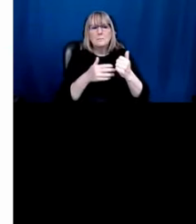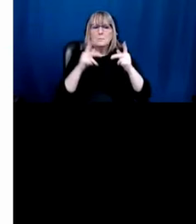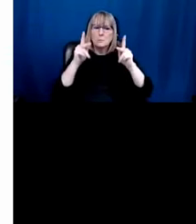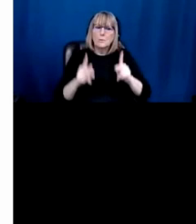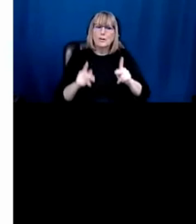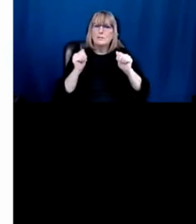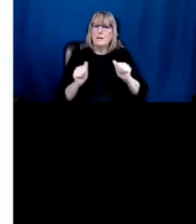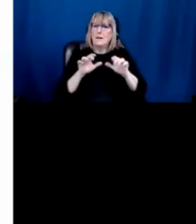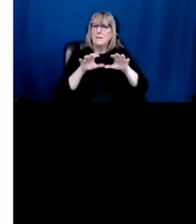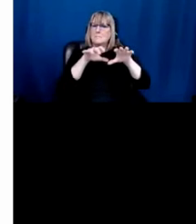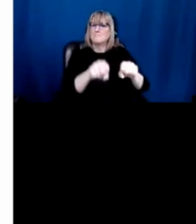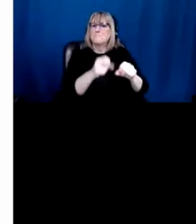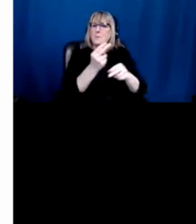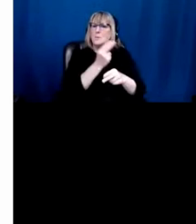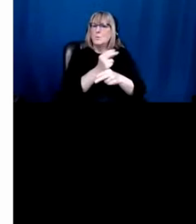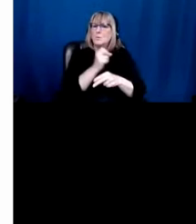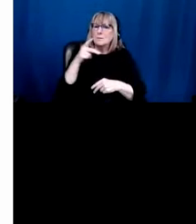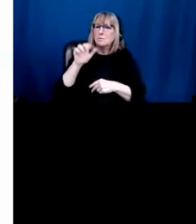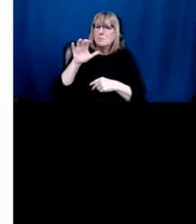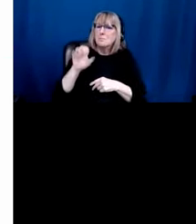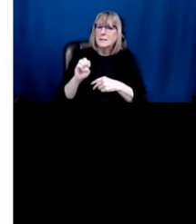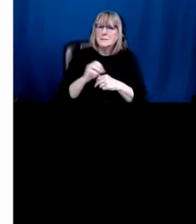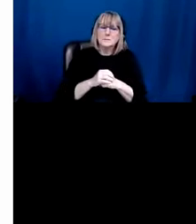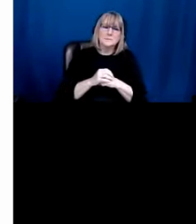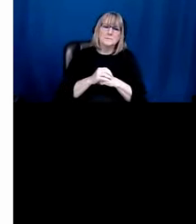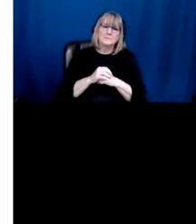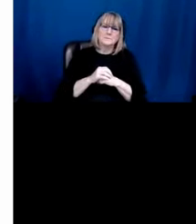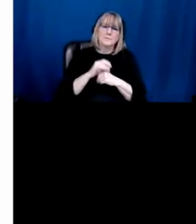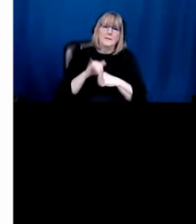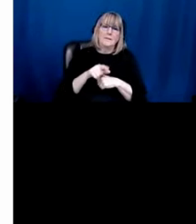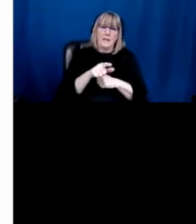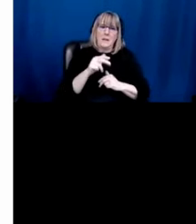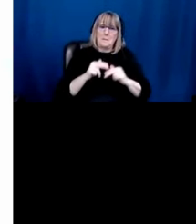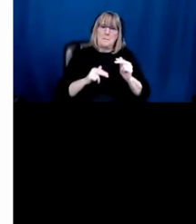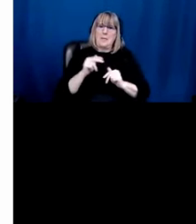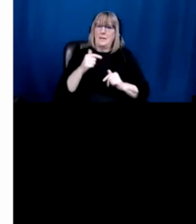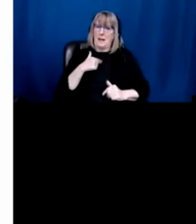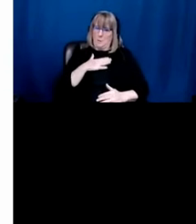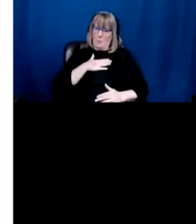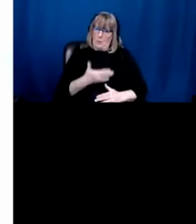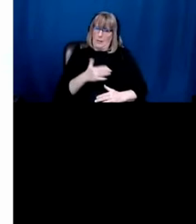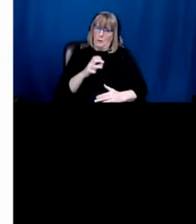Estamos trabajando con organizaciones sin fines de lucro para encontrar